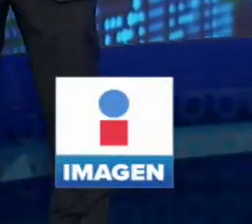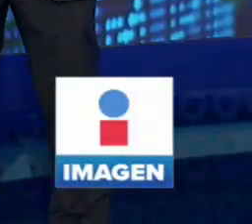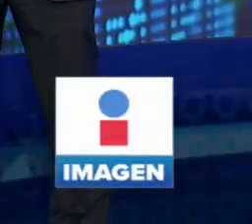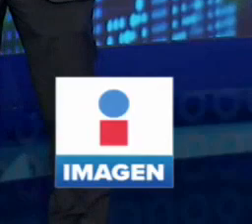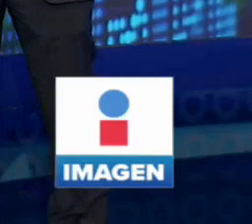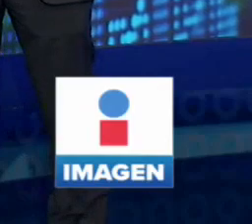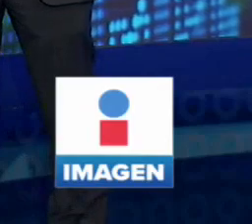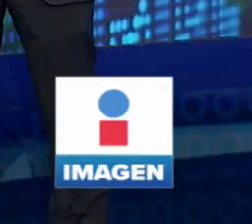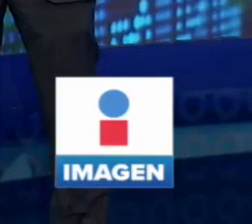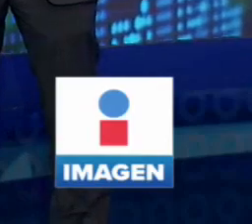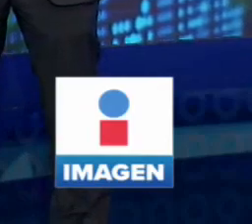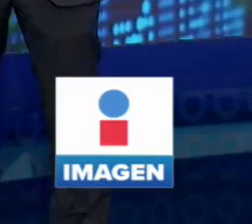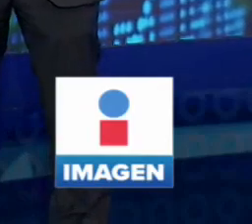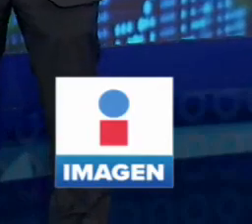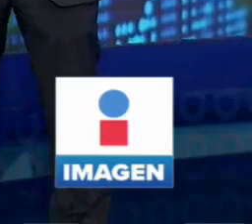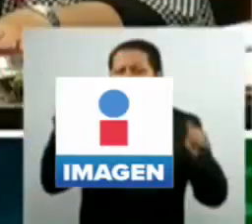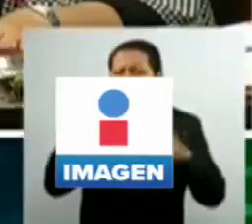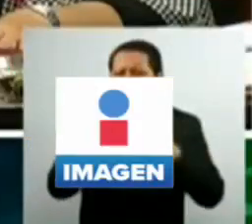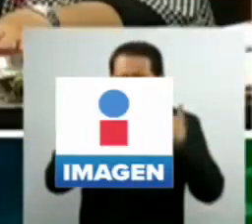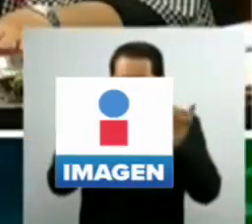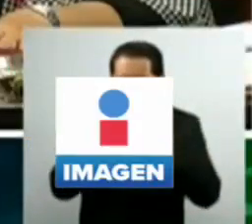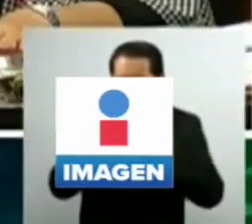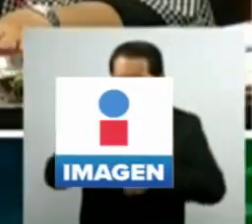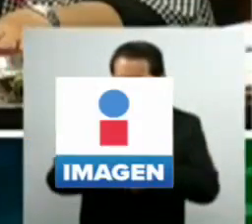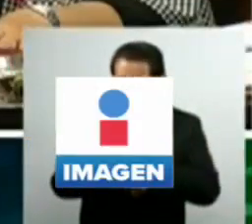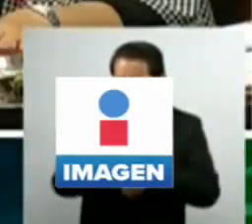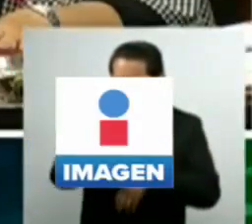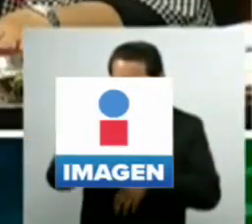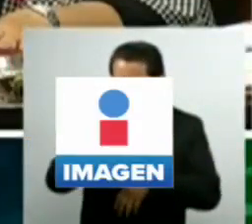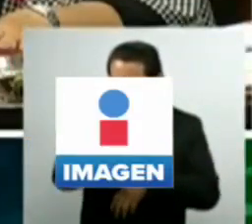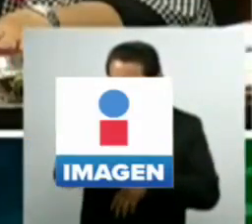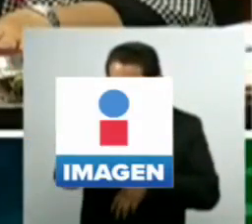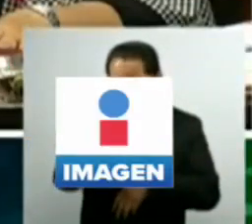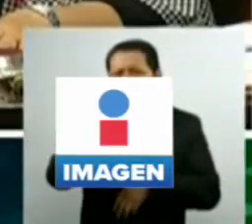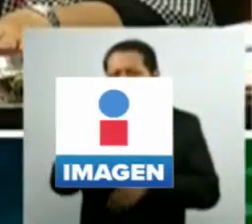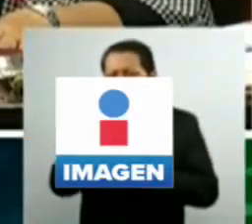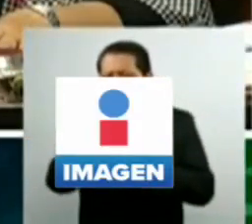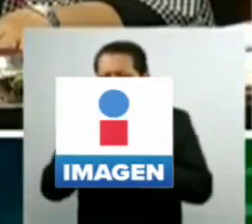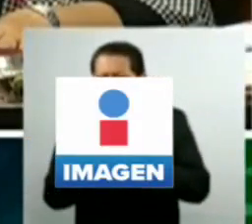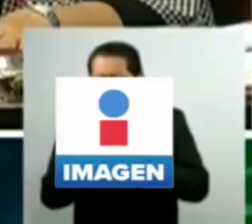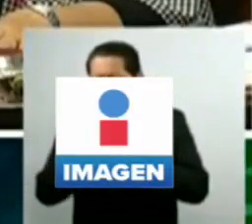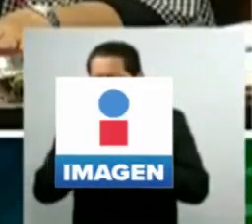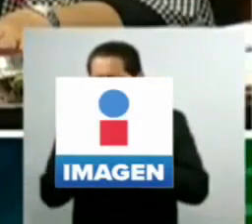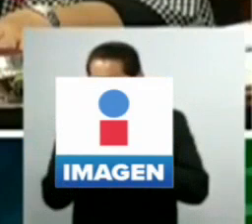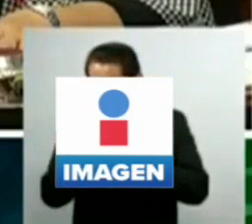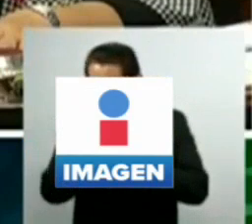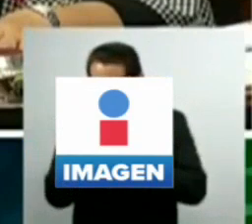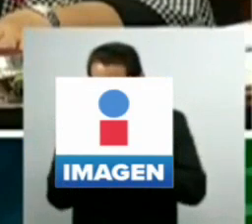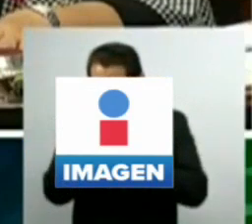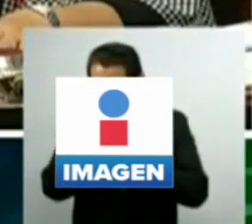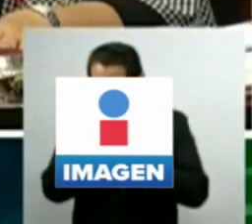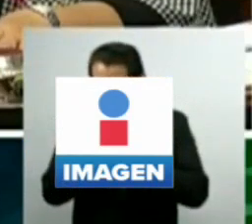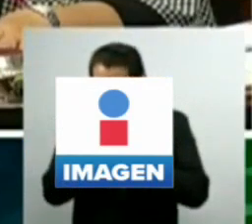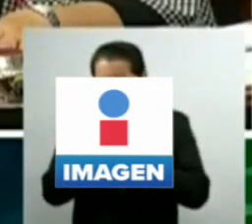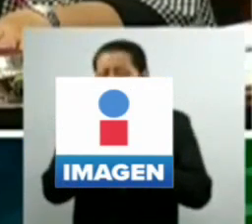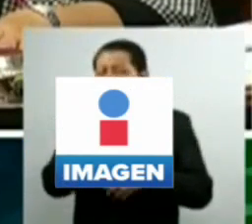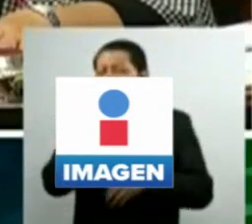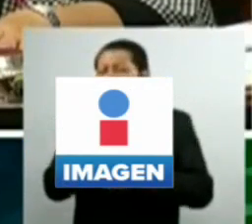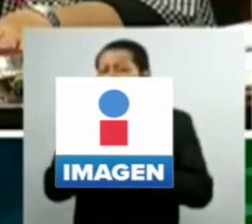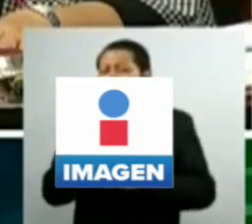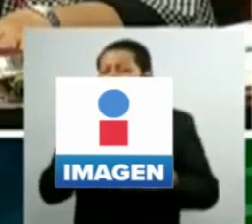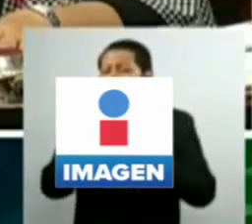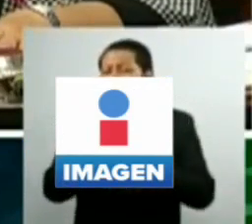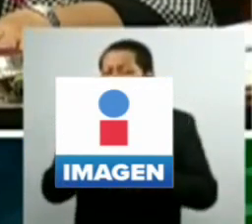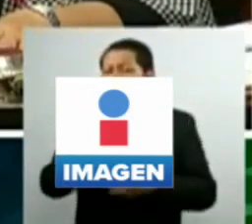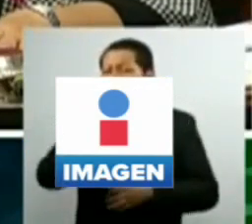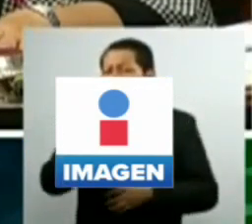a la ley de ingresos, quedó aprobada con un recorte de 33 mil millones de pesos porque los diputados no quisieron que el gobierno federal utilizara los recursos